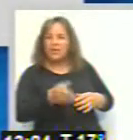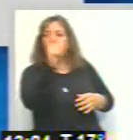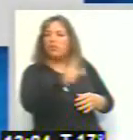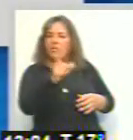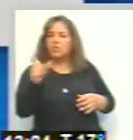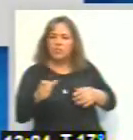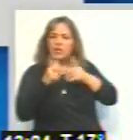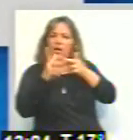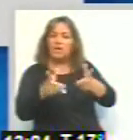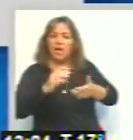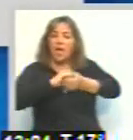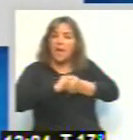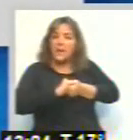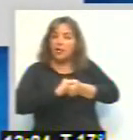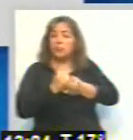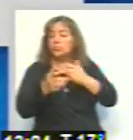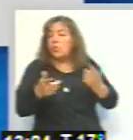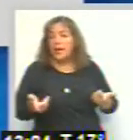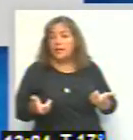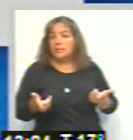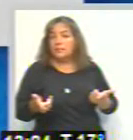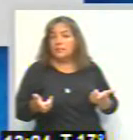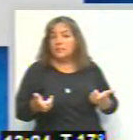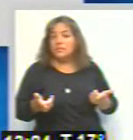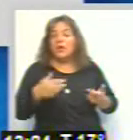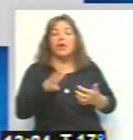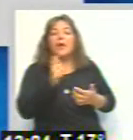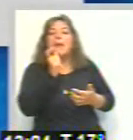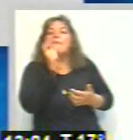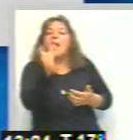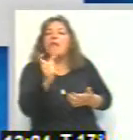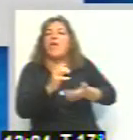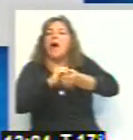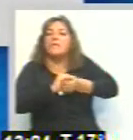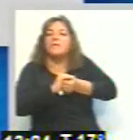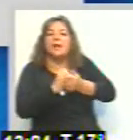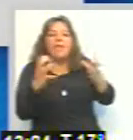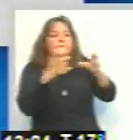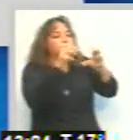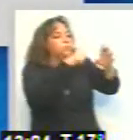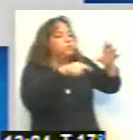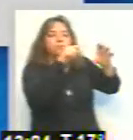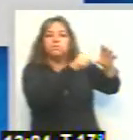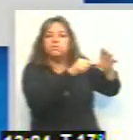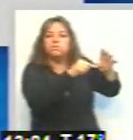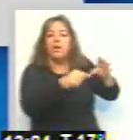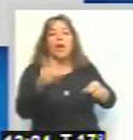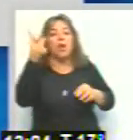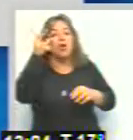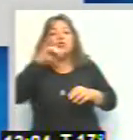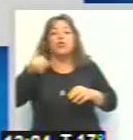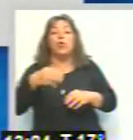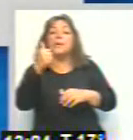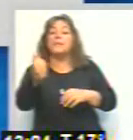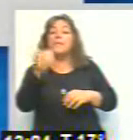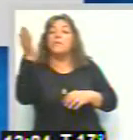que manifiesta que no tienen amigos. Lo que la palabra amistad engloba. El 8,6% de las personas